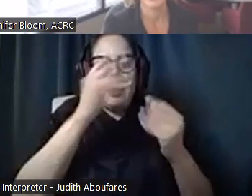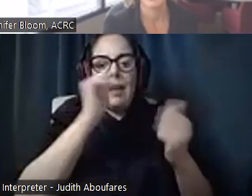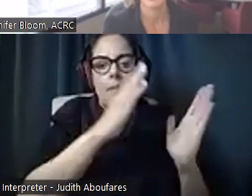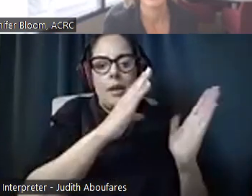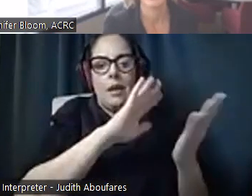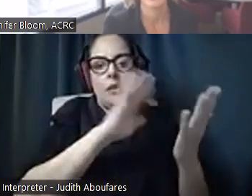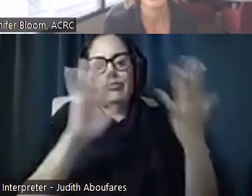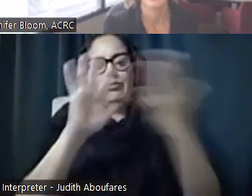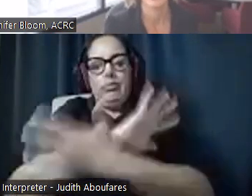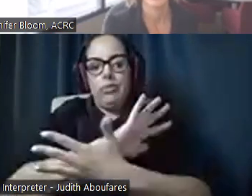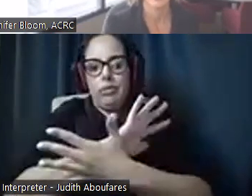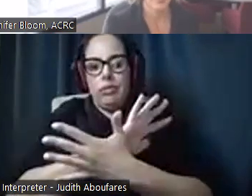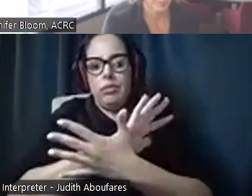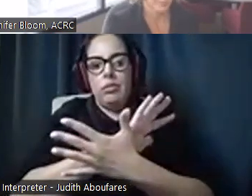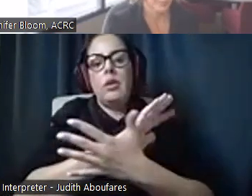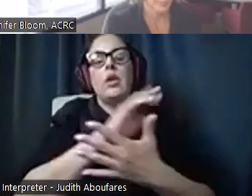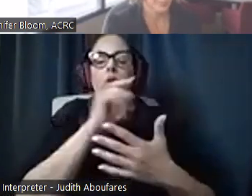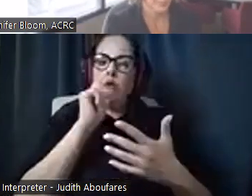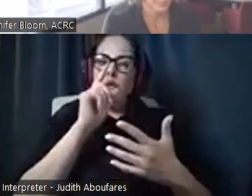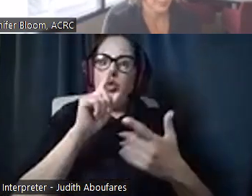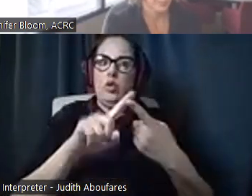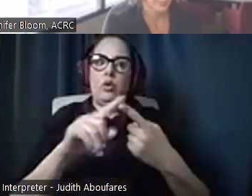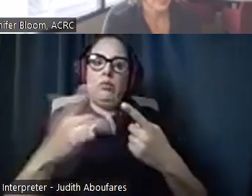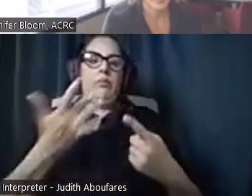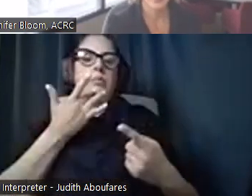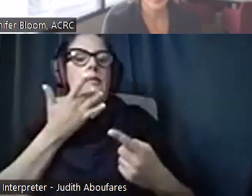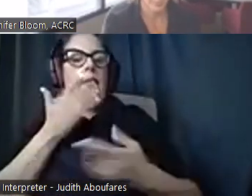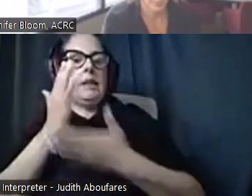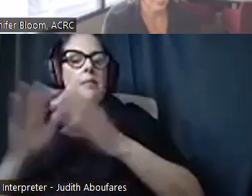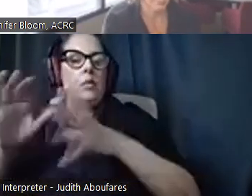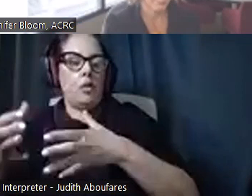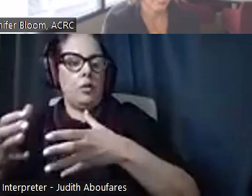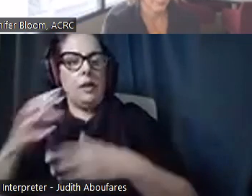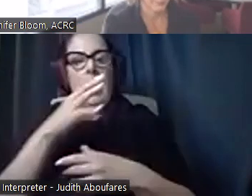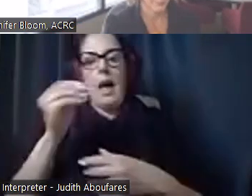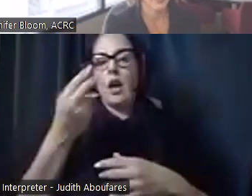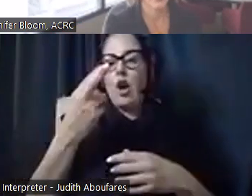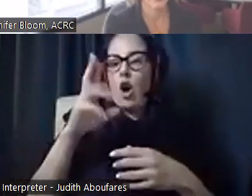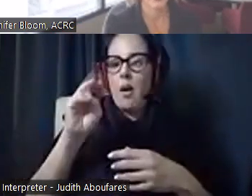hemos experimentado cómo la información puede ser